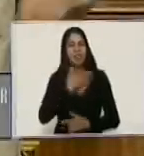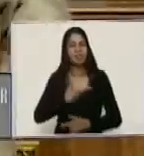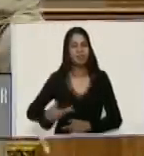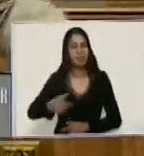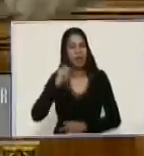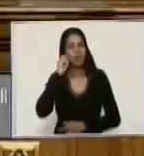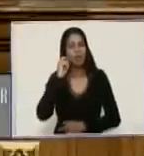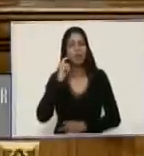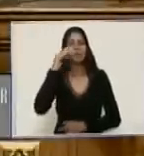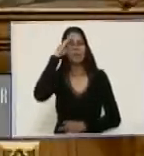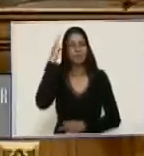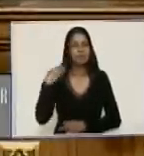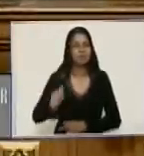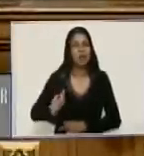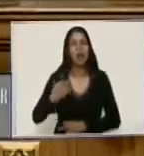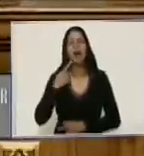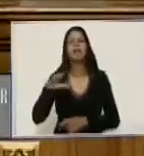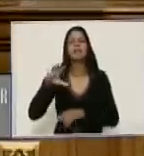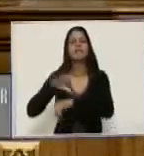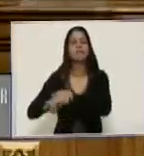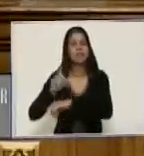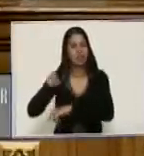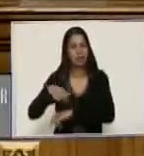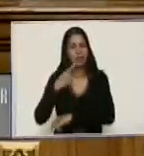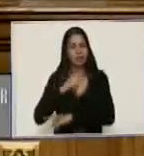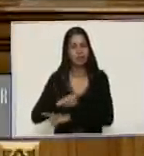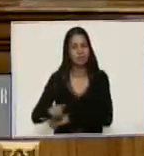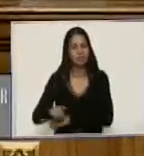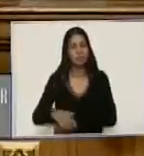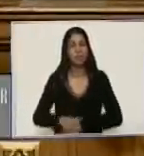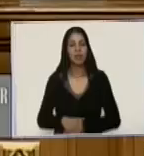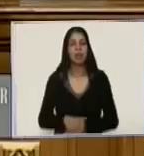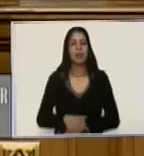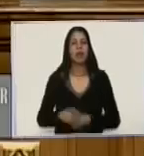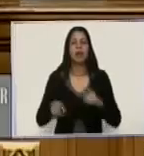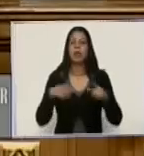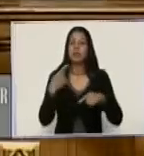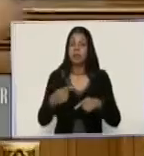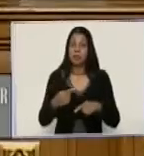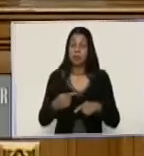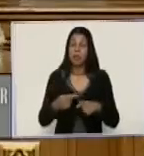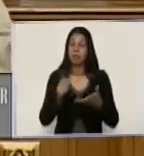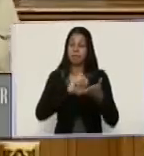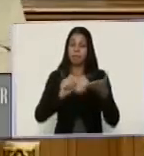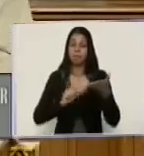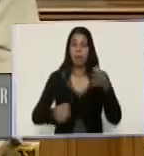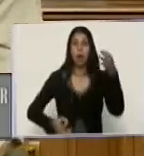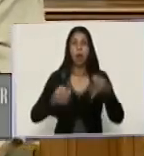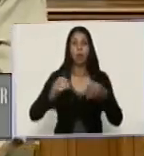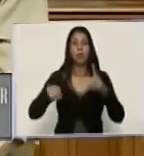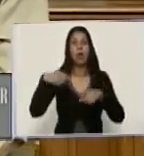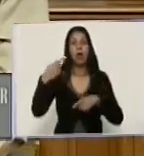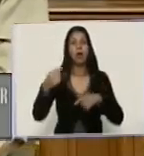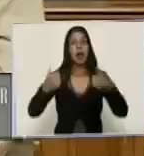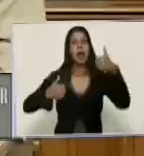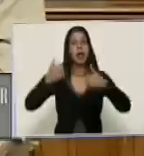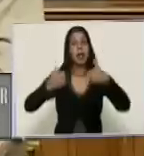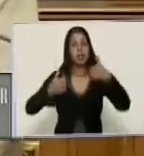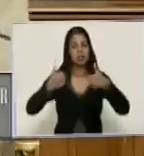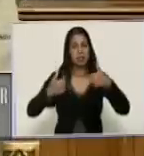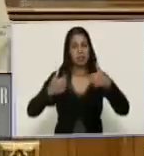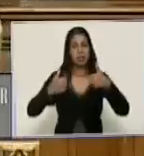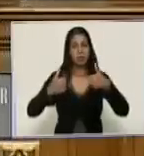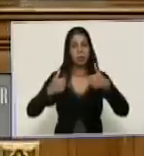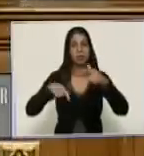Y van a levantarle, van a hacer autodetención y le van a levantar cargos al próximo candidato que va después